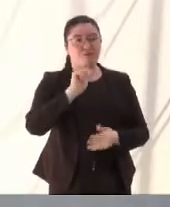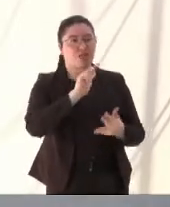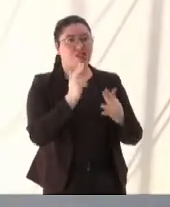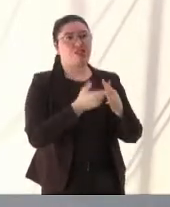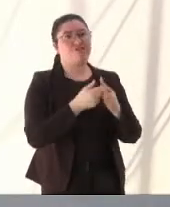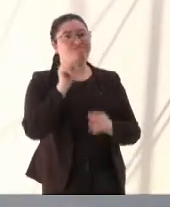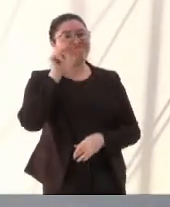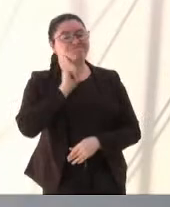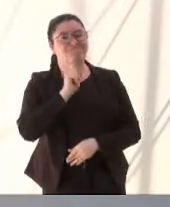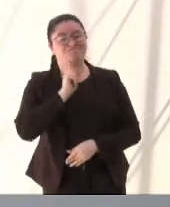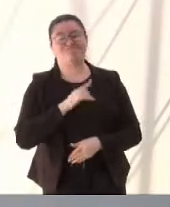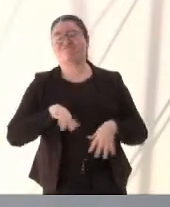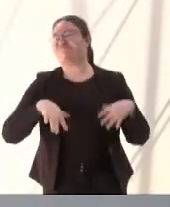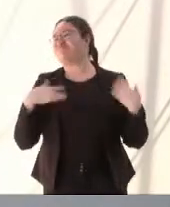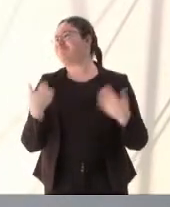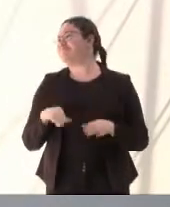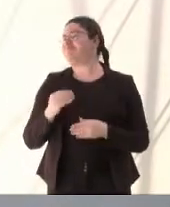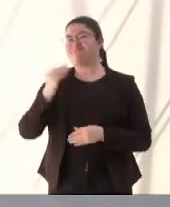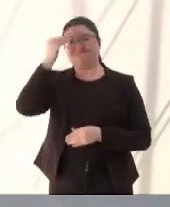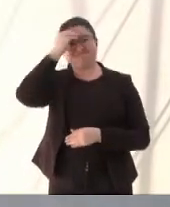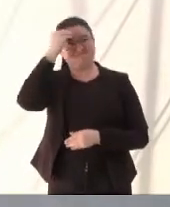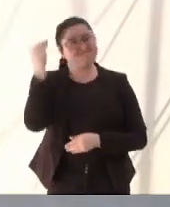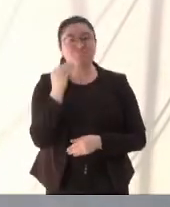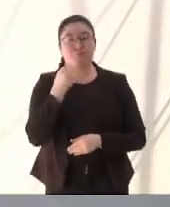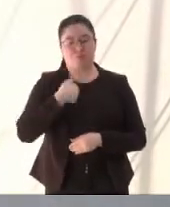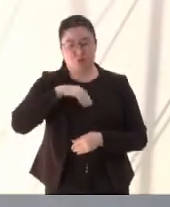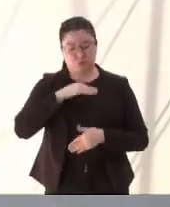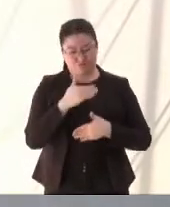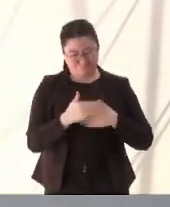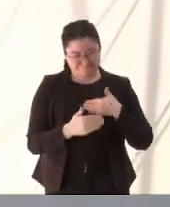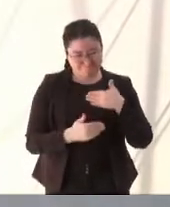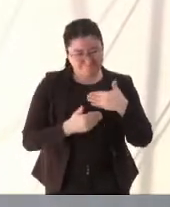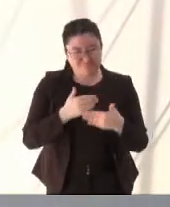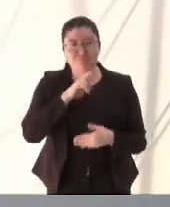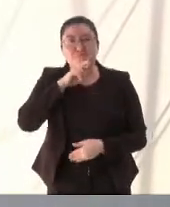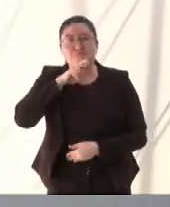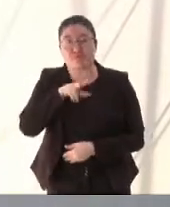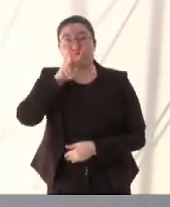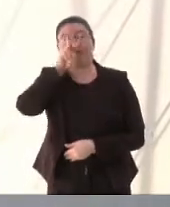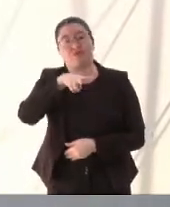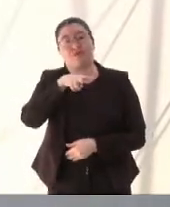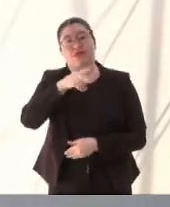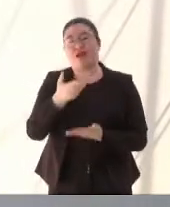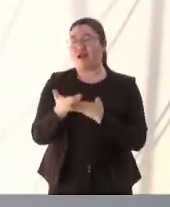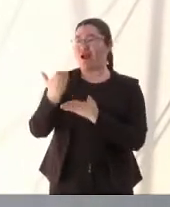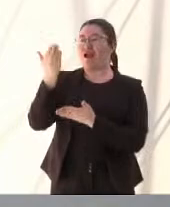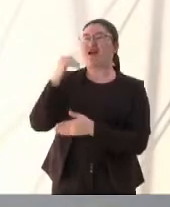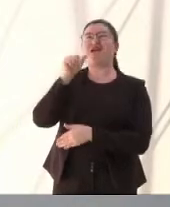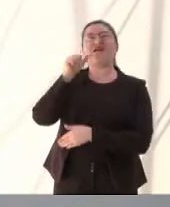más dolorosa. Ha habido avances muy significativos, Rosicela lo presentaba